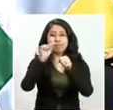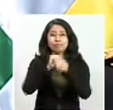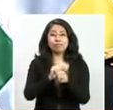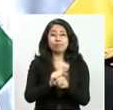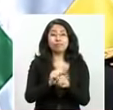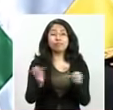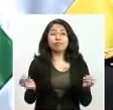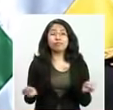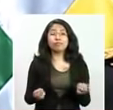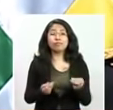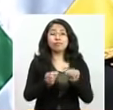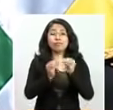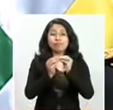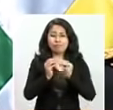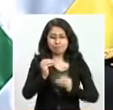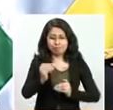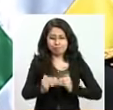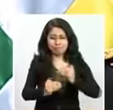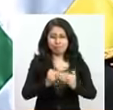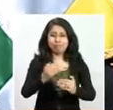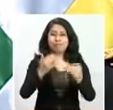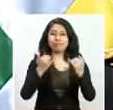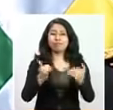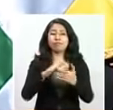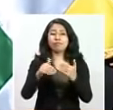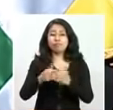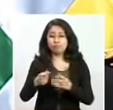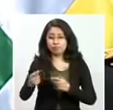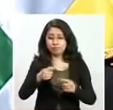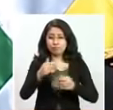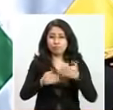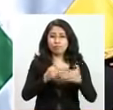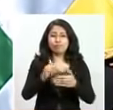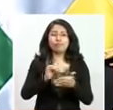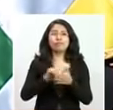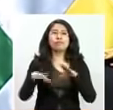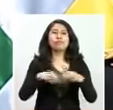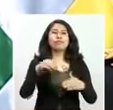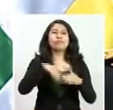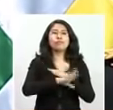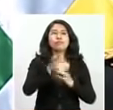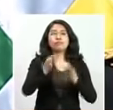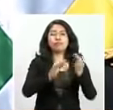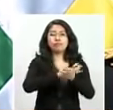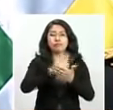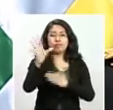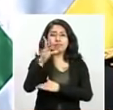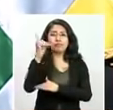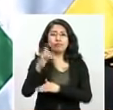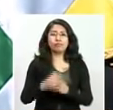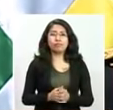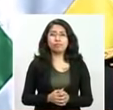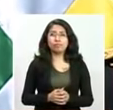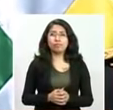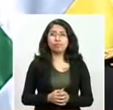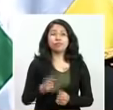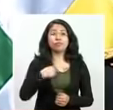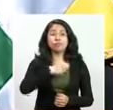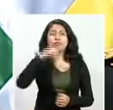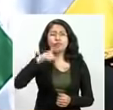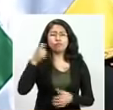mayor modernidad a los trámites que se realizan en la justicia boliviana. Necesitamos